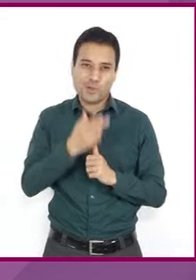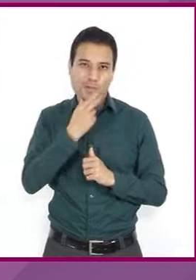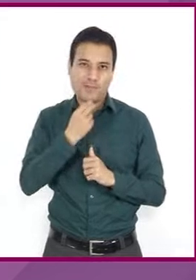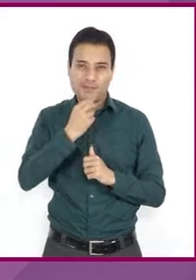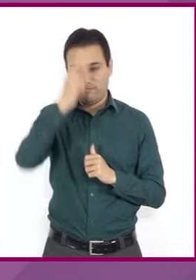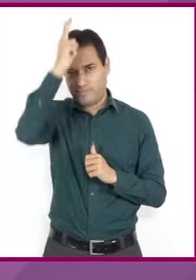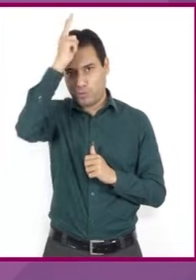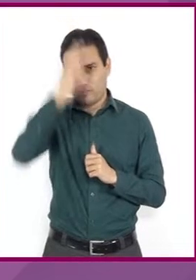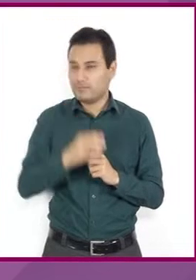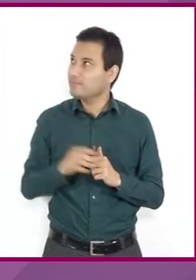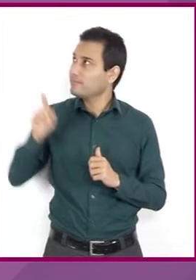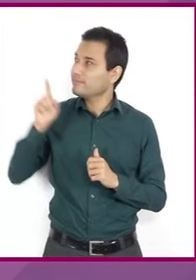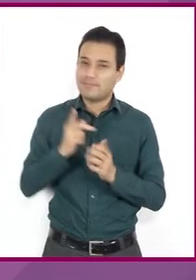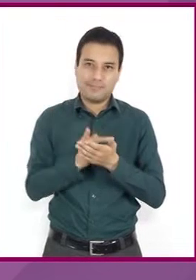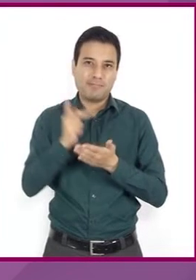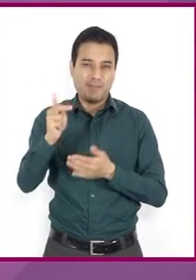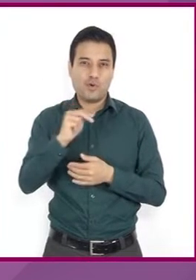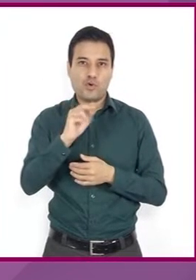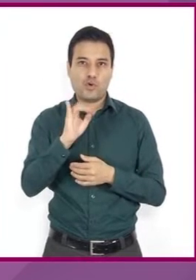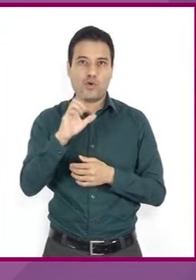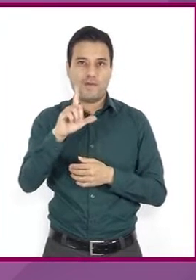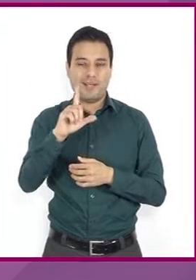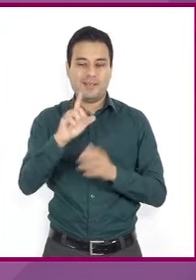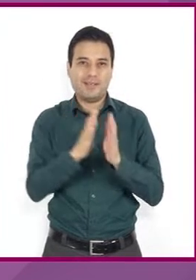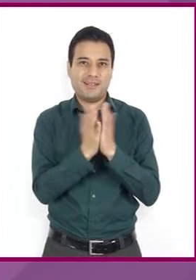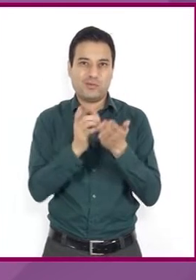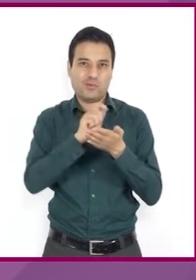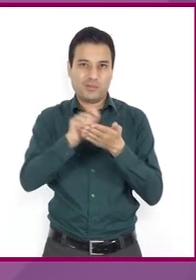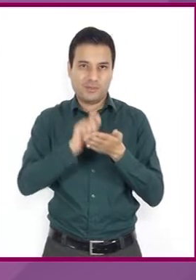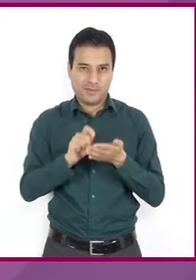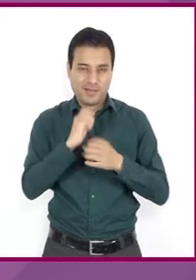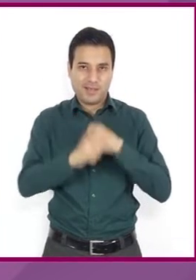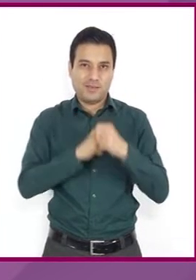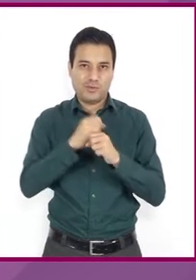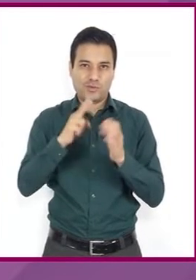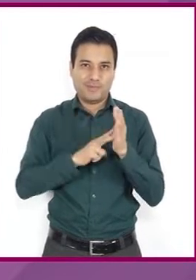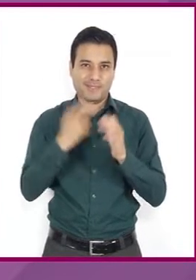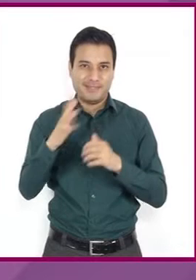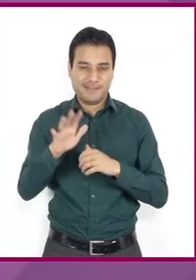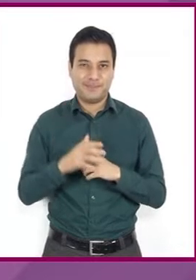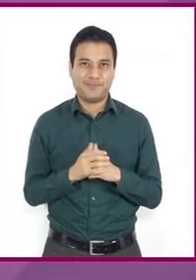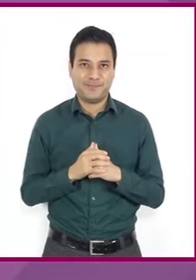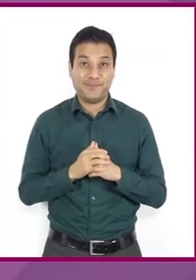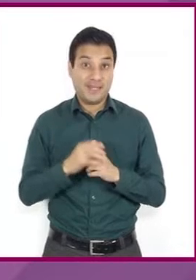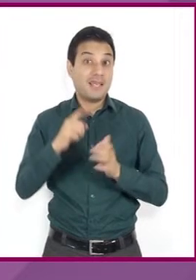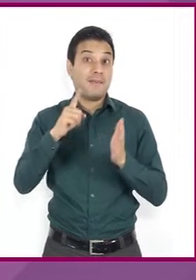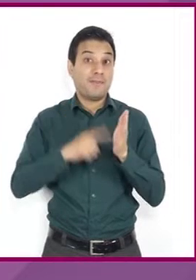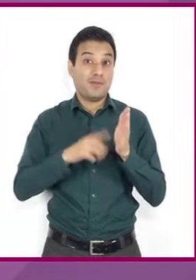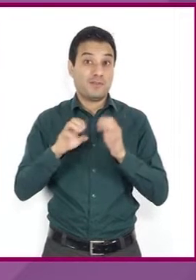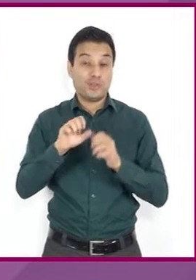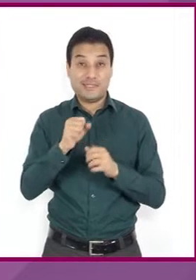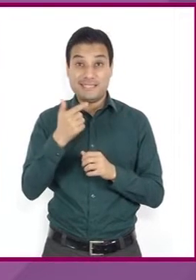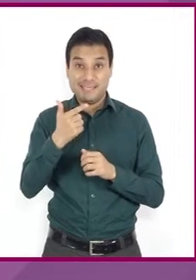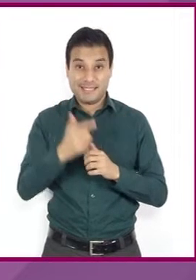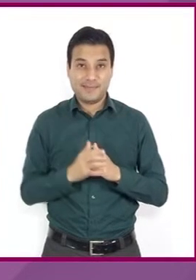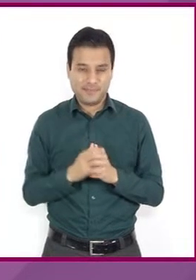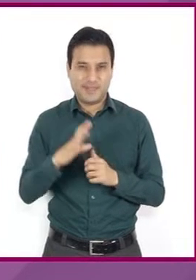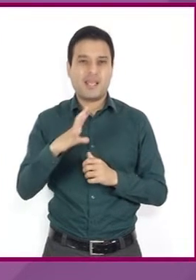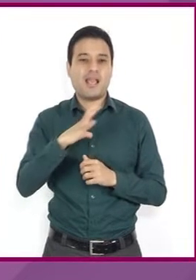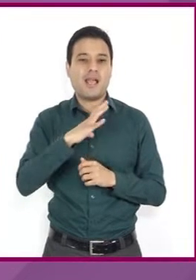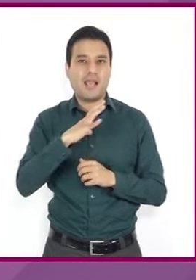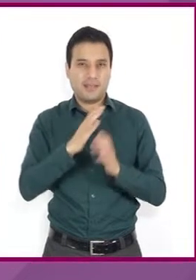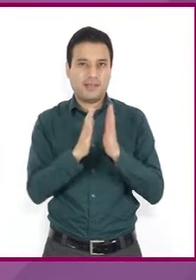Llosa, quien también ganó el Premio Nobel de Literatura en 2010. Y en 1967 se